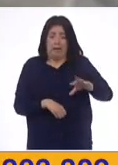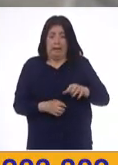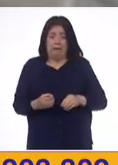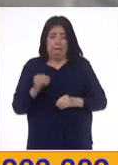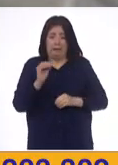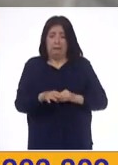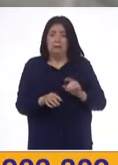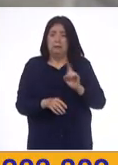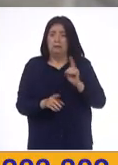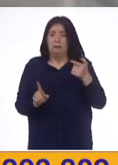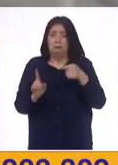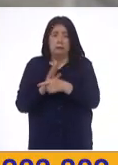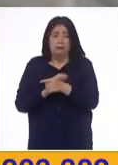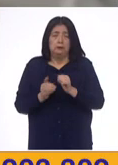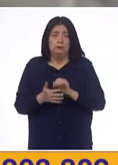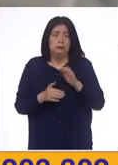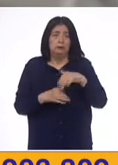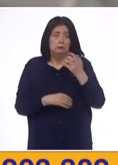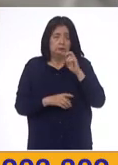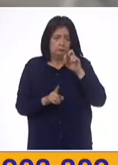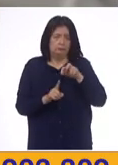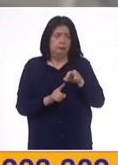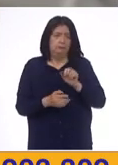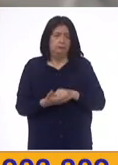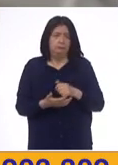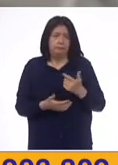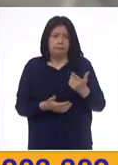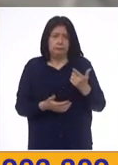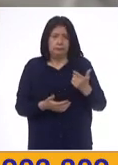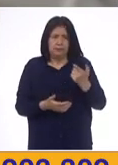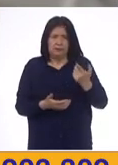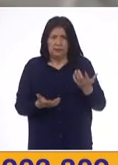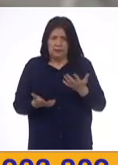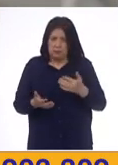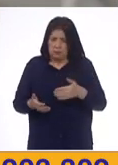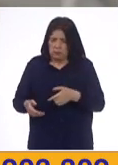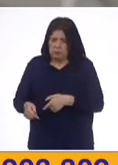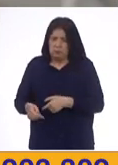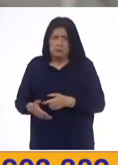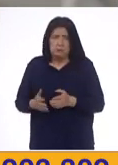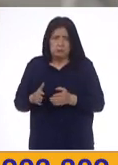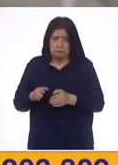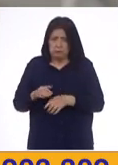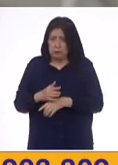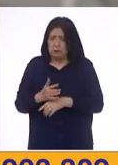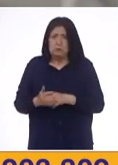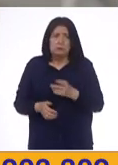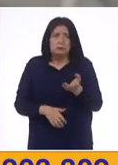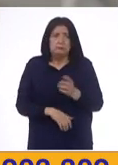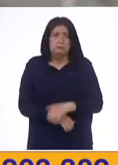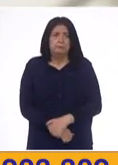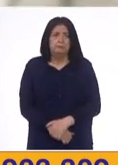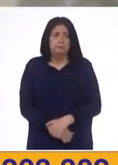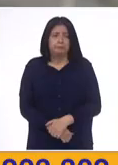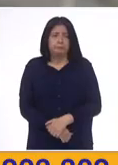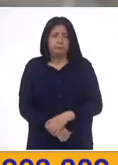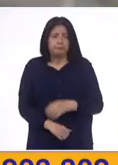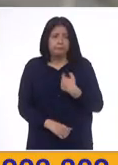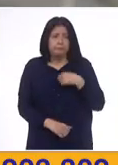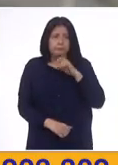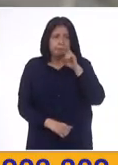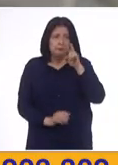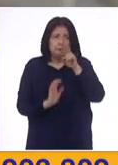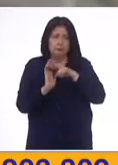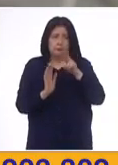ser asesinado, luego al darse cuenta que una bala le cayó en la pierna y salió por la parte posterior. Según se aprecia